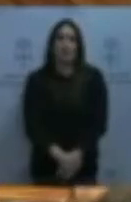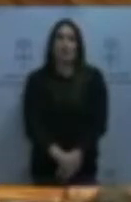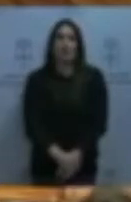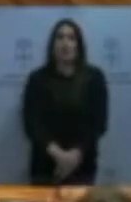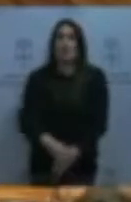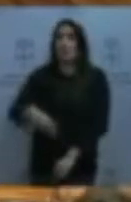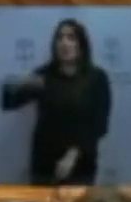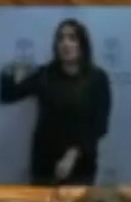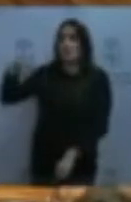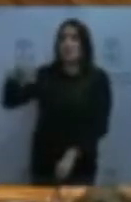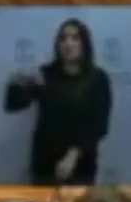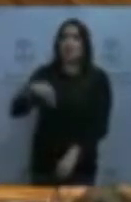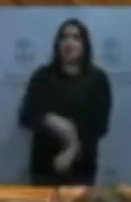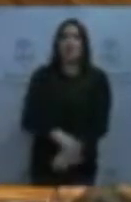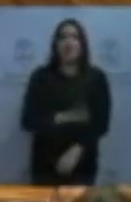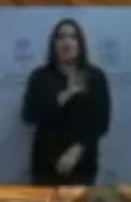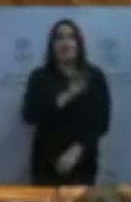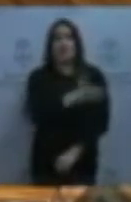presidente, señorías,